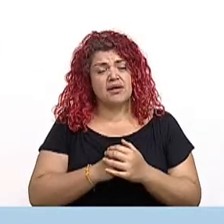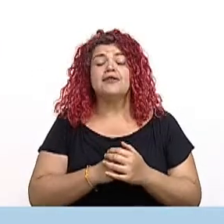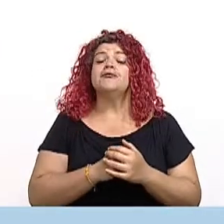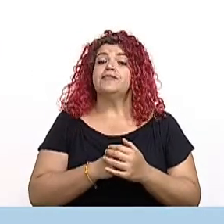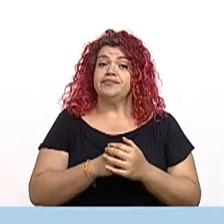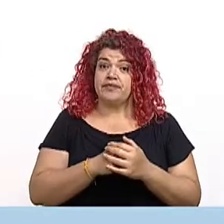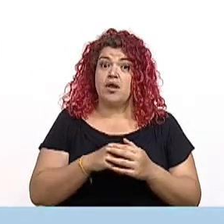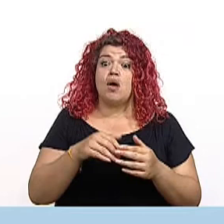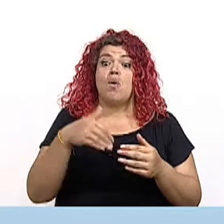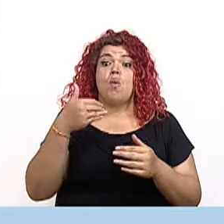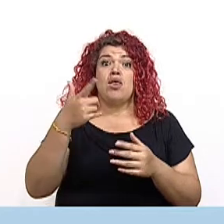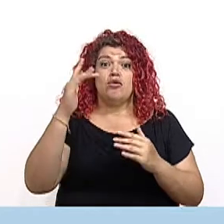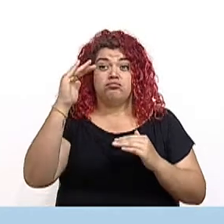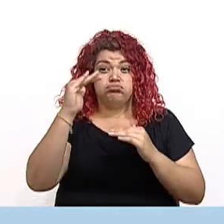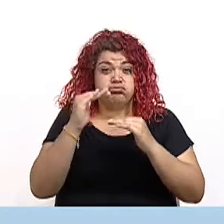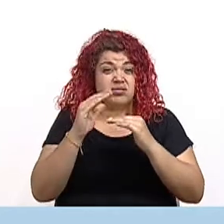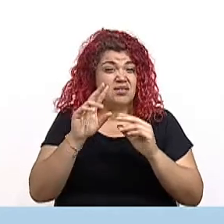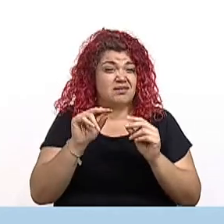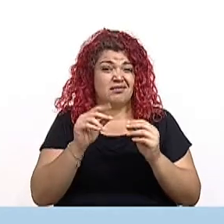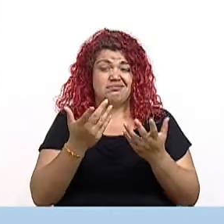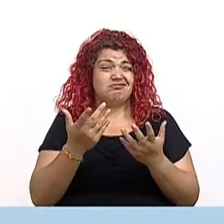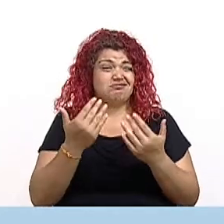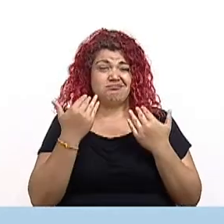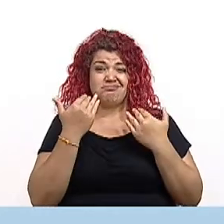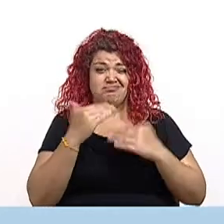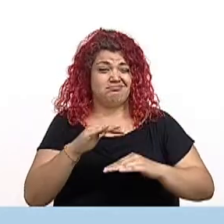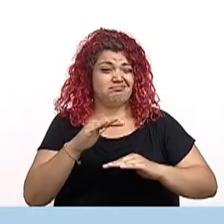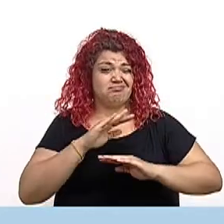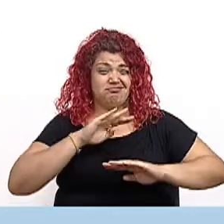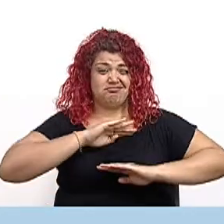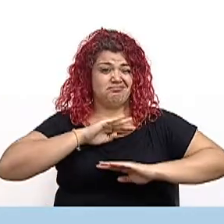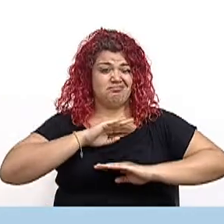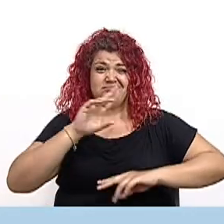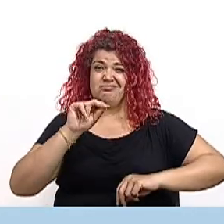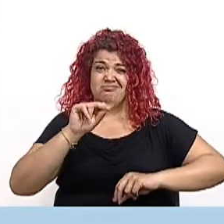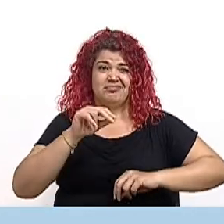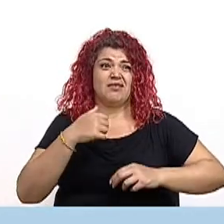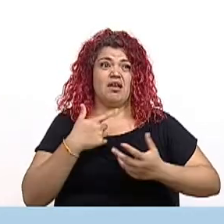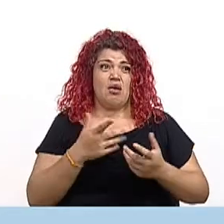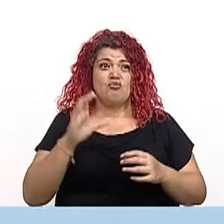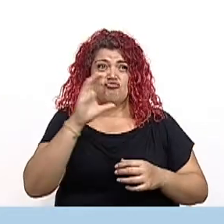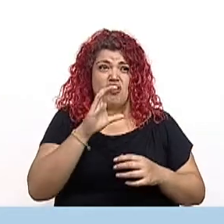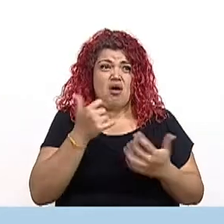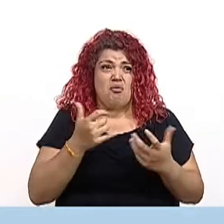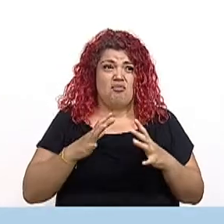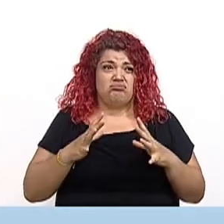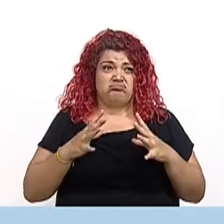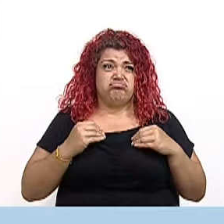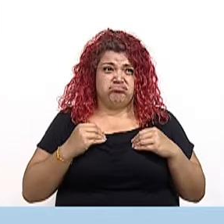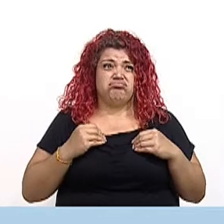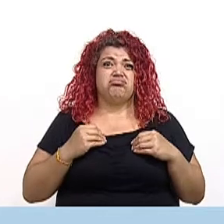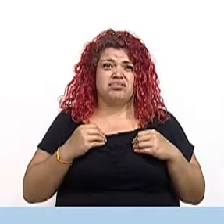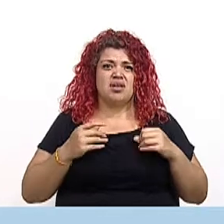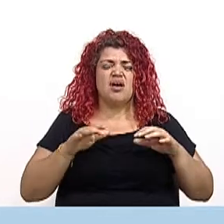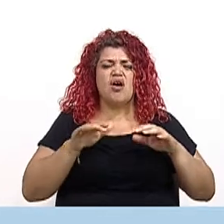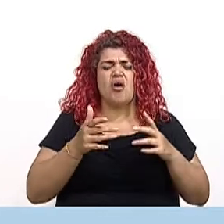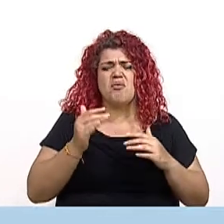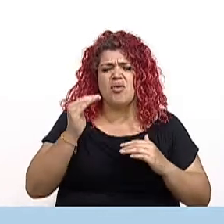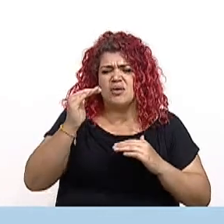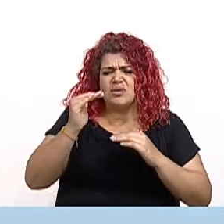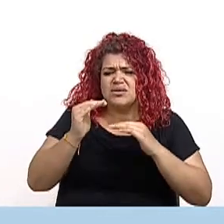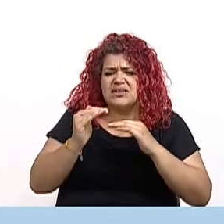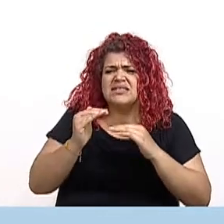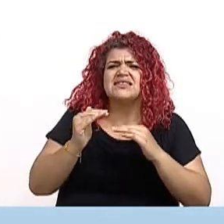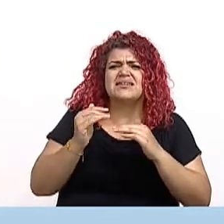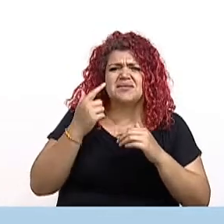cuando la mitigación no es suficiente, tenemos que acudir a las estrategias de adaptación. ¿Cómo mitigar? Sobre todo cuando